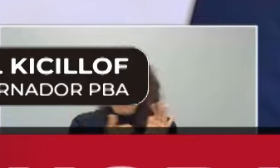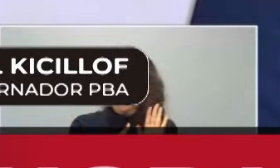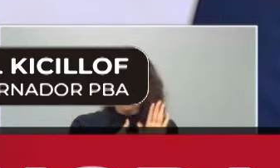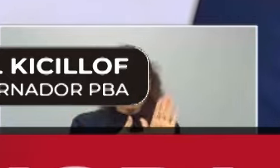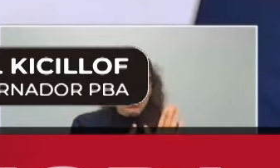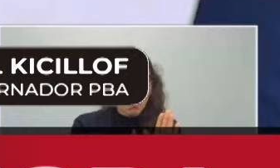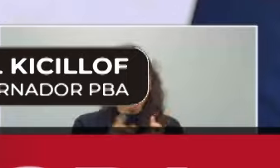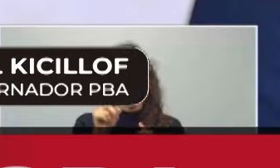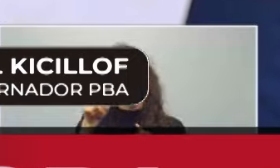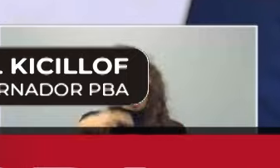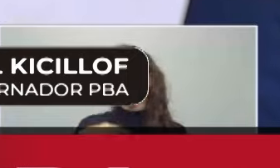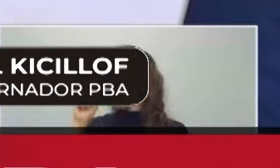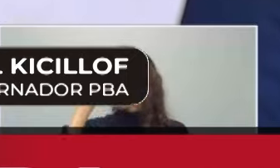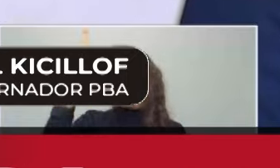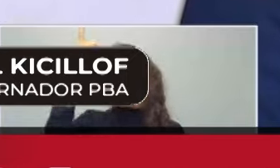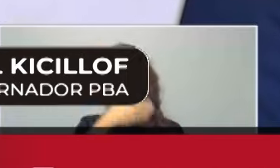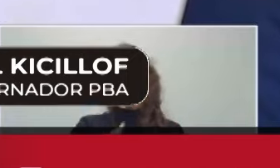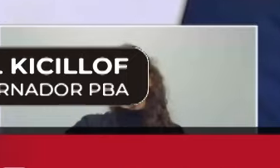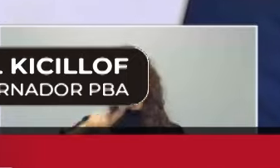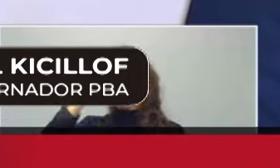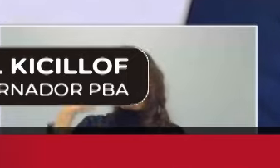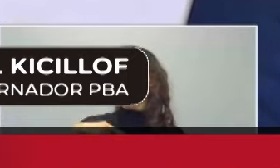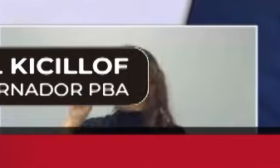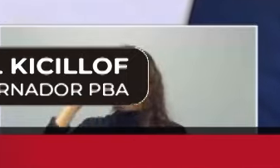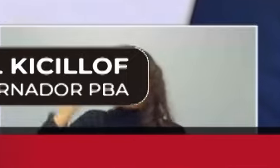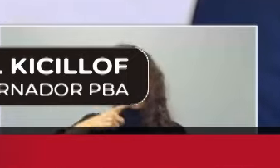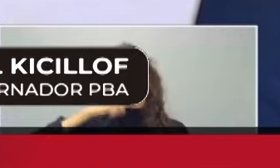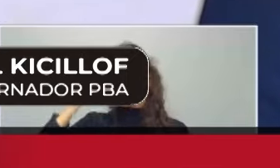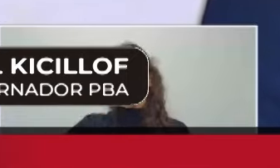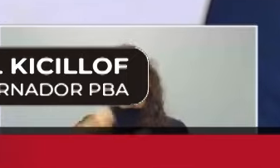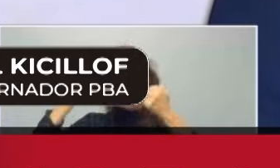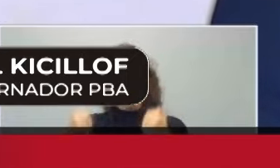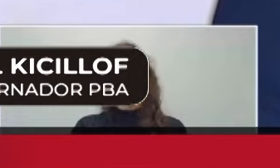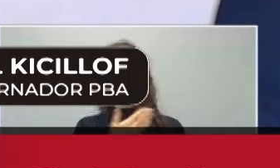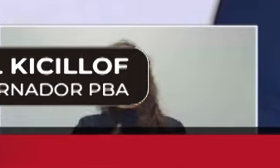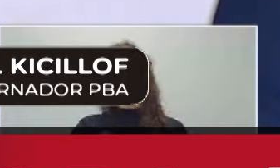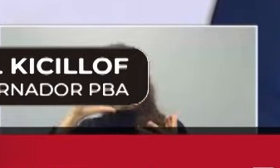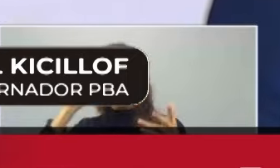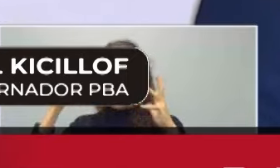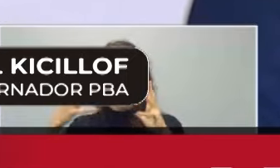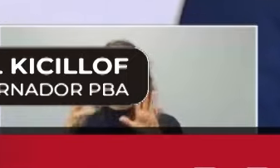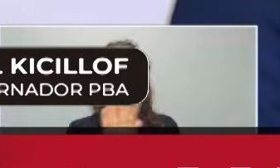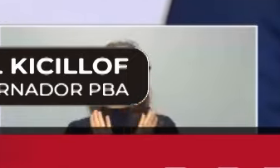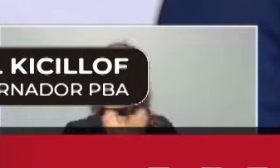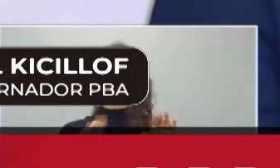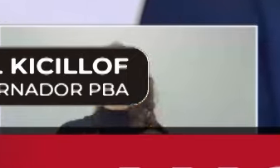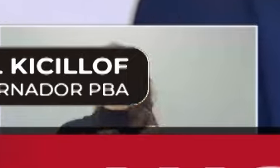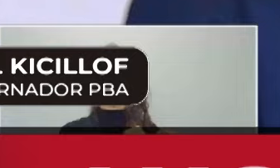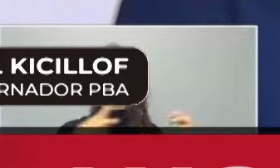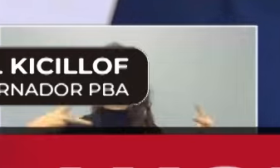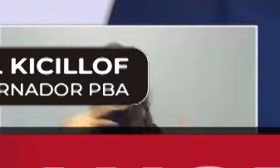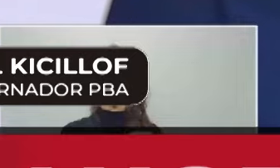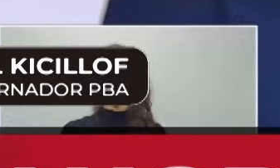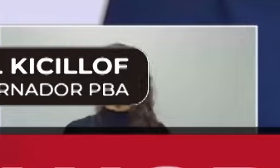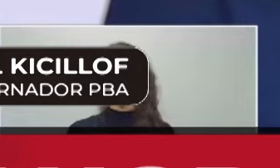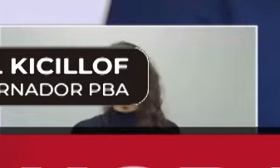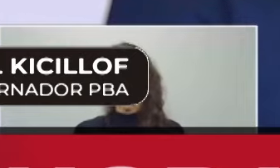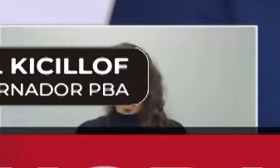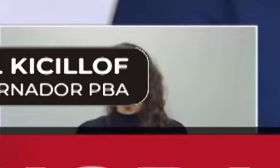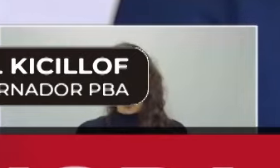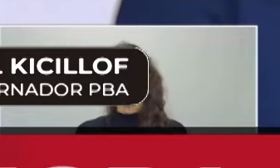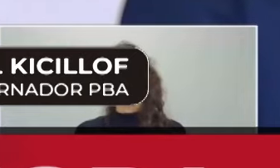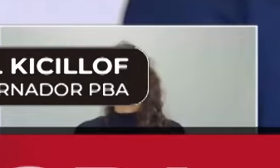arbitraria, el Gobierno Nacional, el presidente Milei, decidió cancelar y suspender.